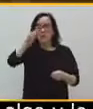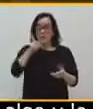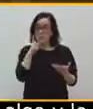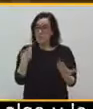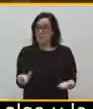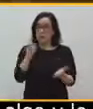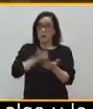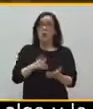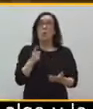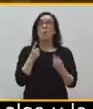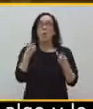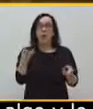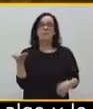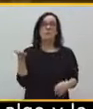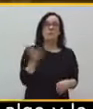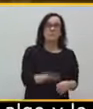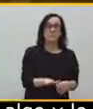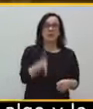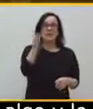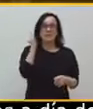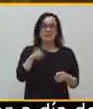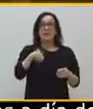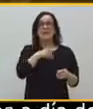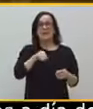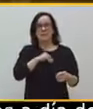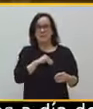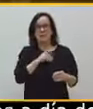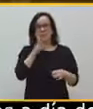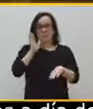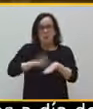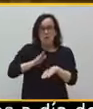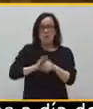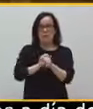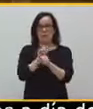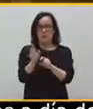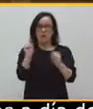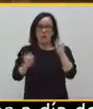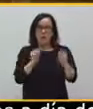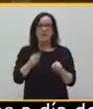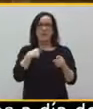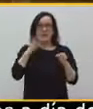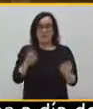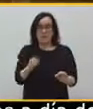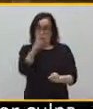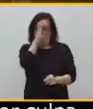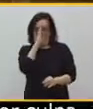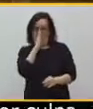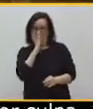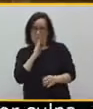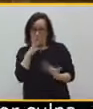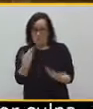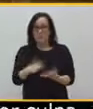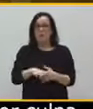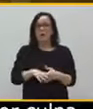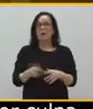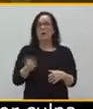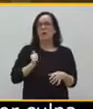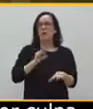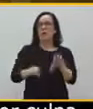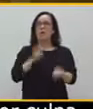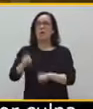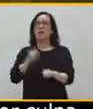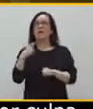¿cuántos fallecidos ha habido en España por culpa del coronavirus? Eso es lo que están ocultando ustedes y por eso compran las voluntades de los medios.